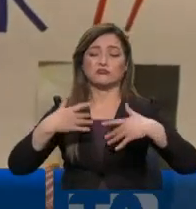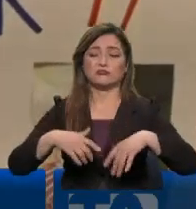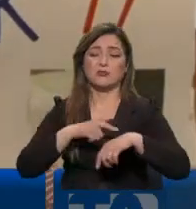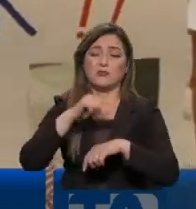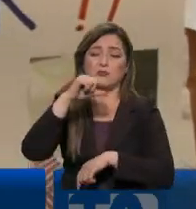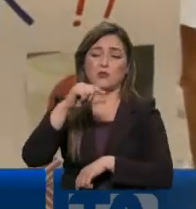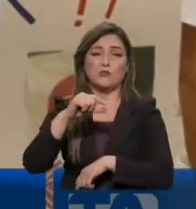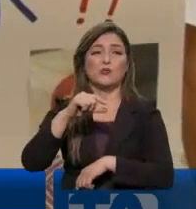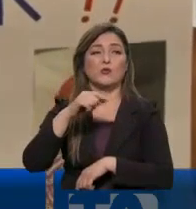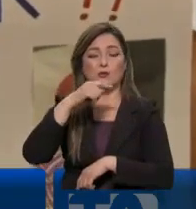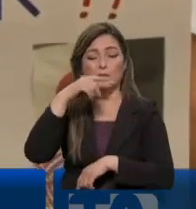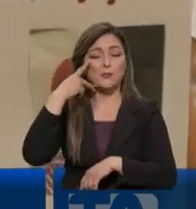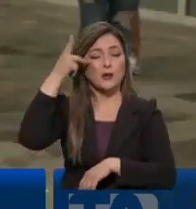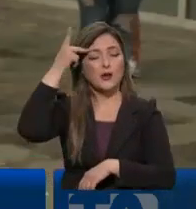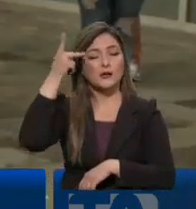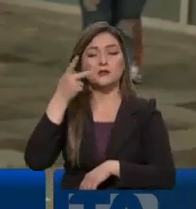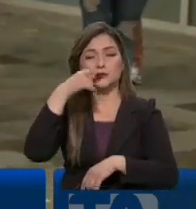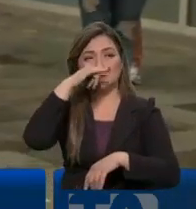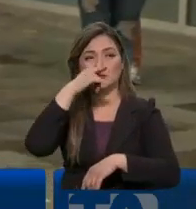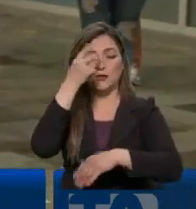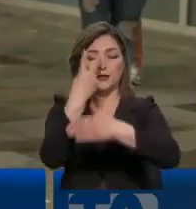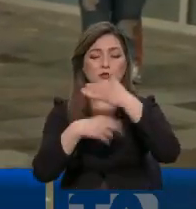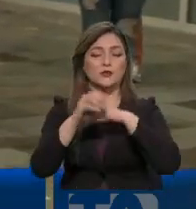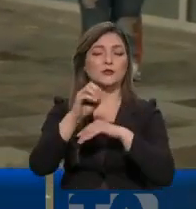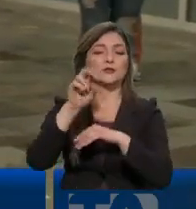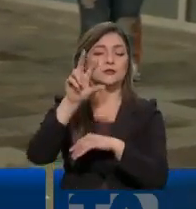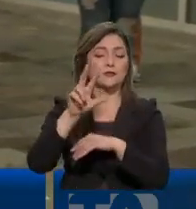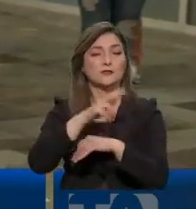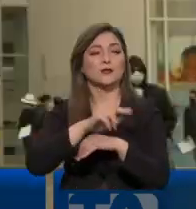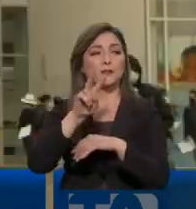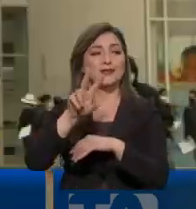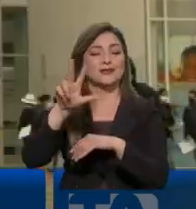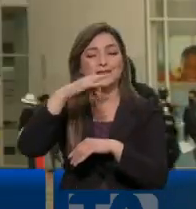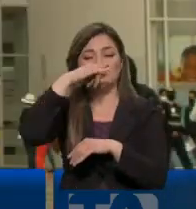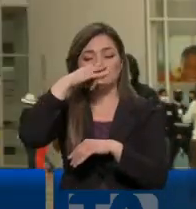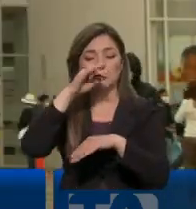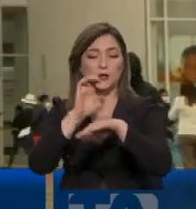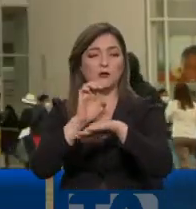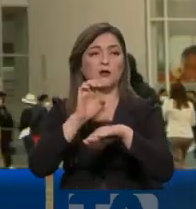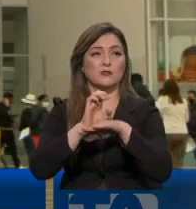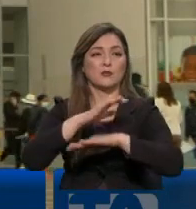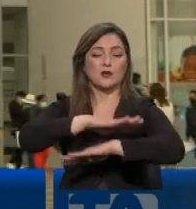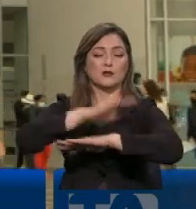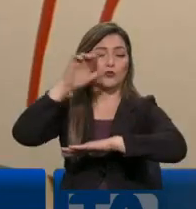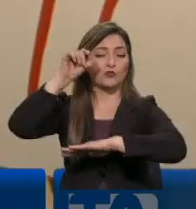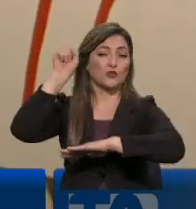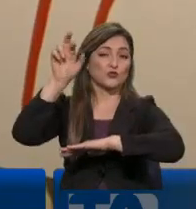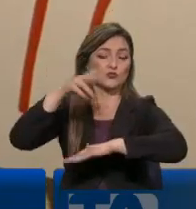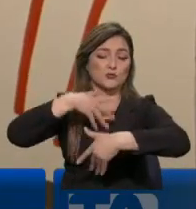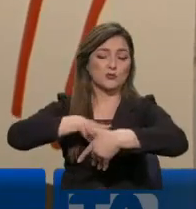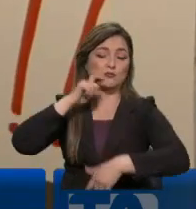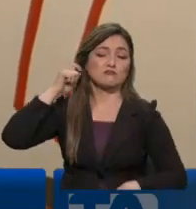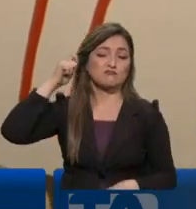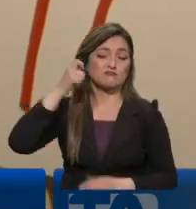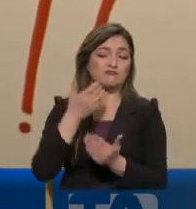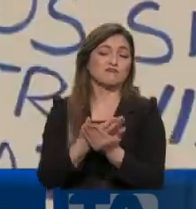que padecen atrofia muscular múltiple. Por eso realizaron un plantón en los exteriores de la plataforma gubernamental sur para exigir a